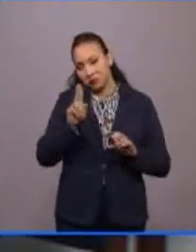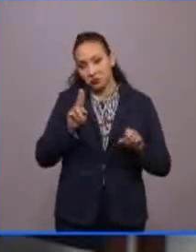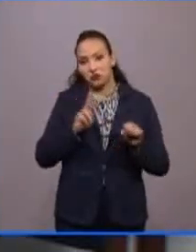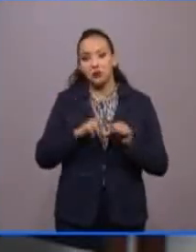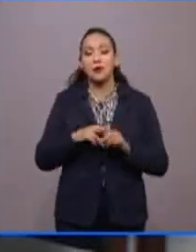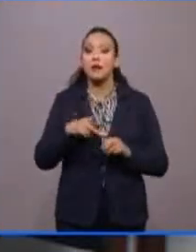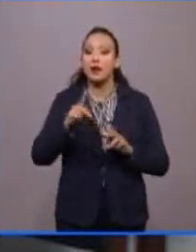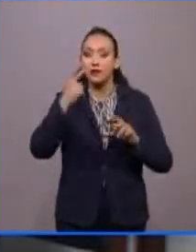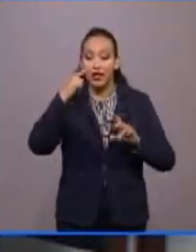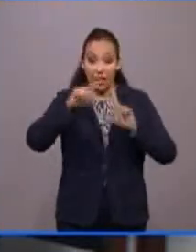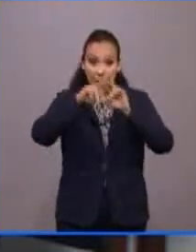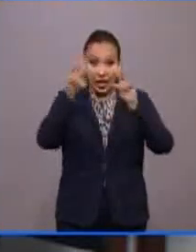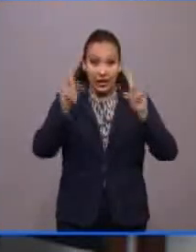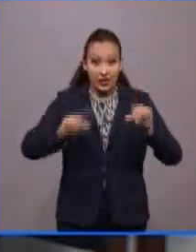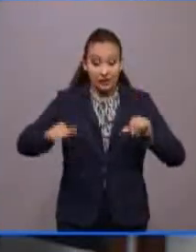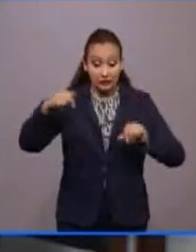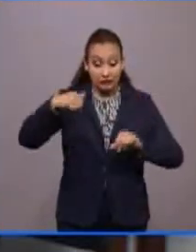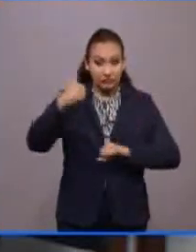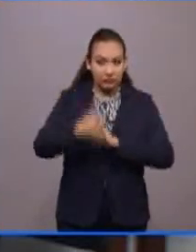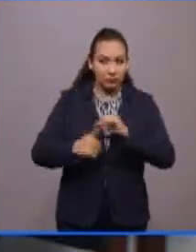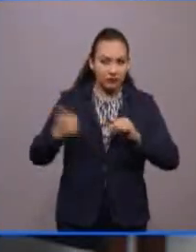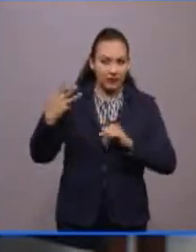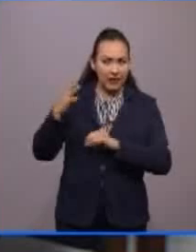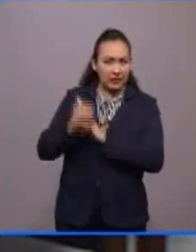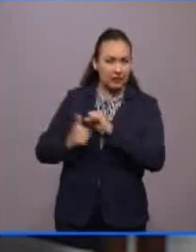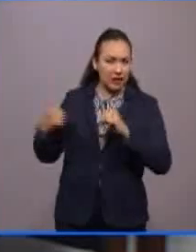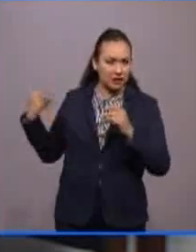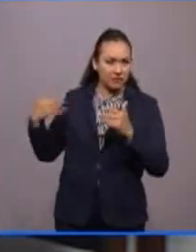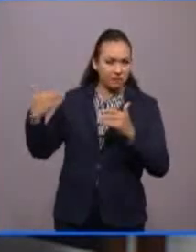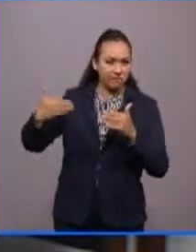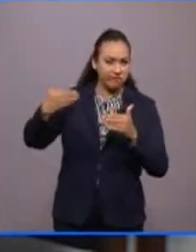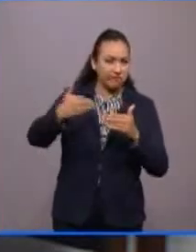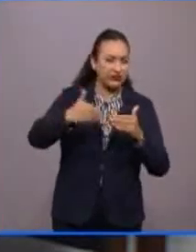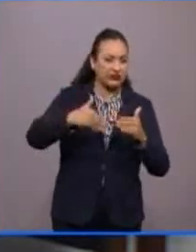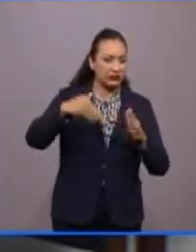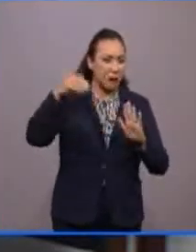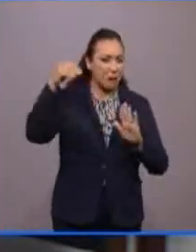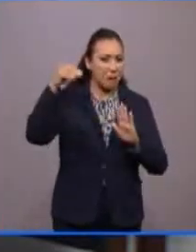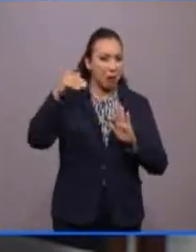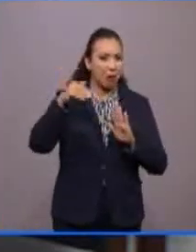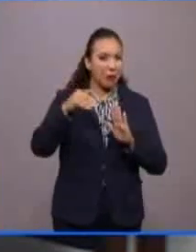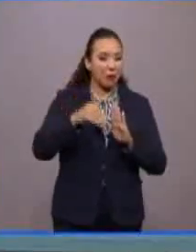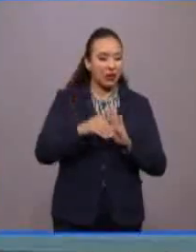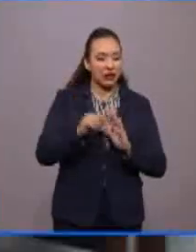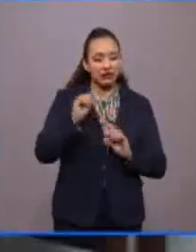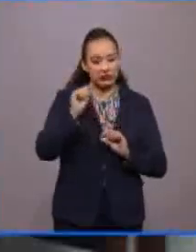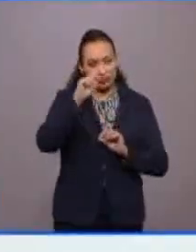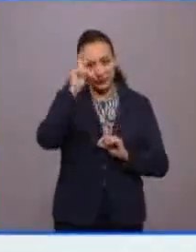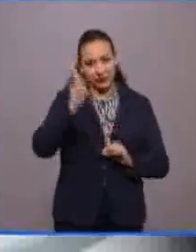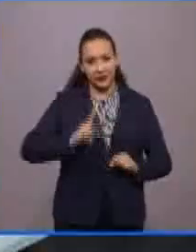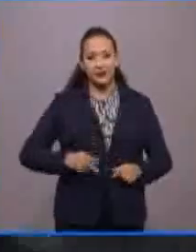es que la paz en los últimos 10 años se ha deteriorado de manera muy significativa.